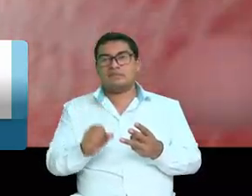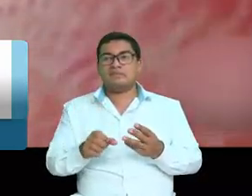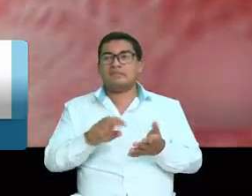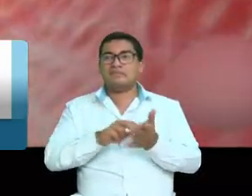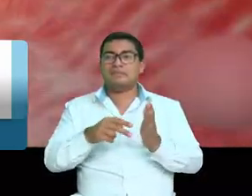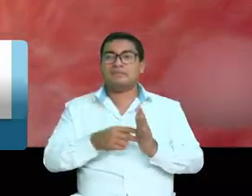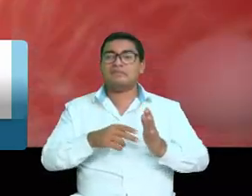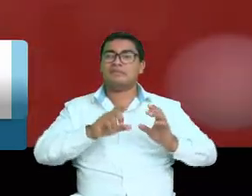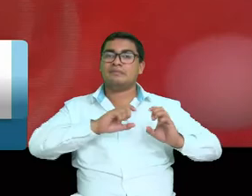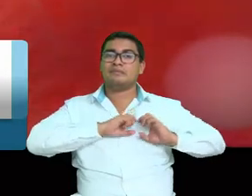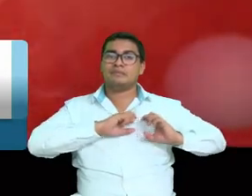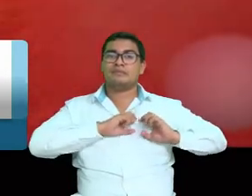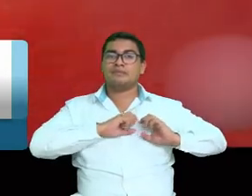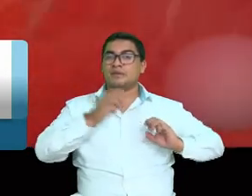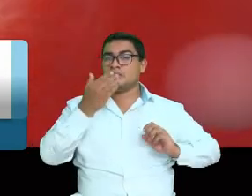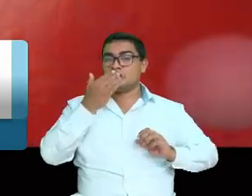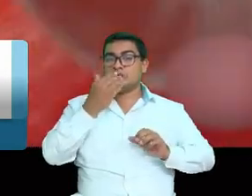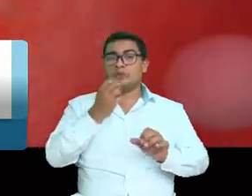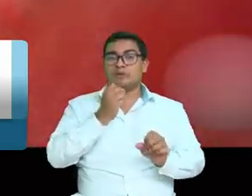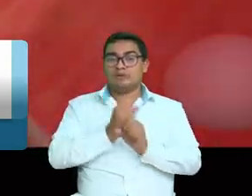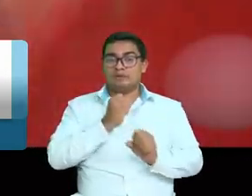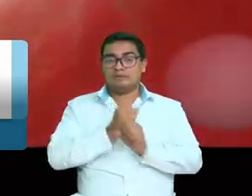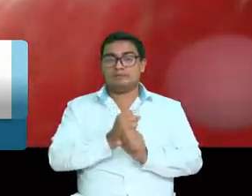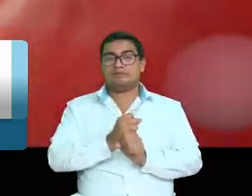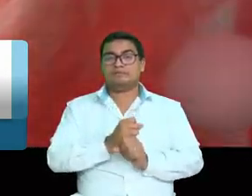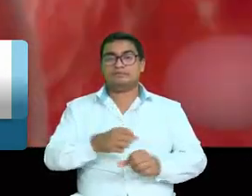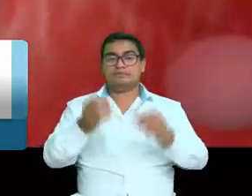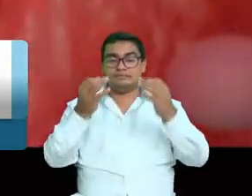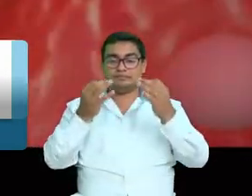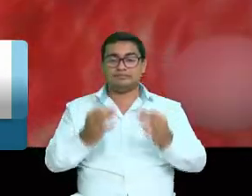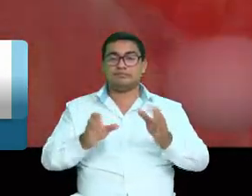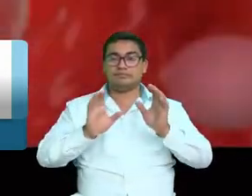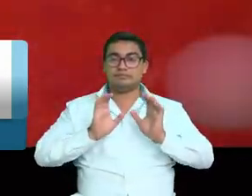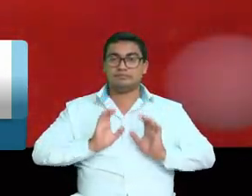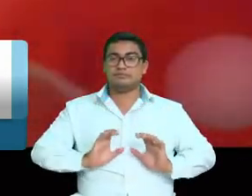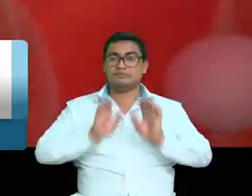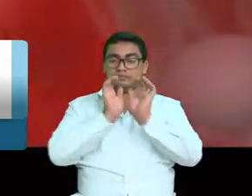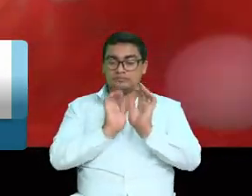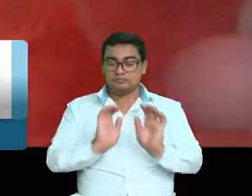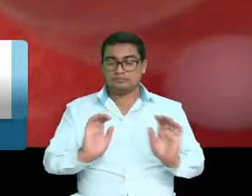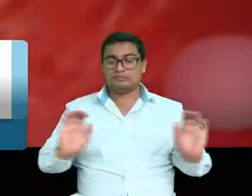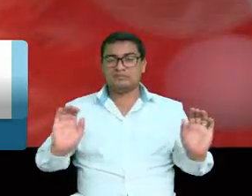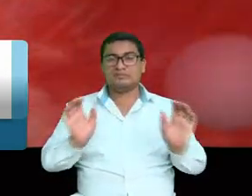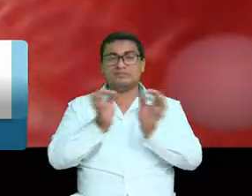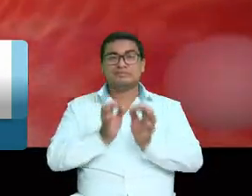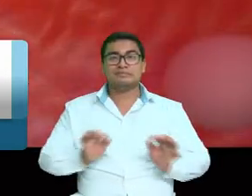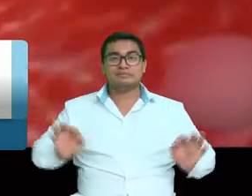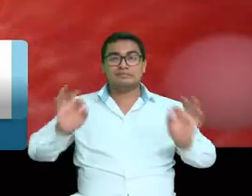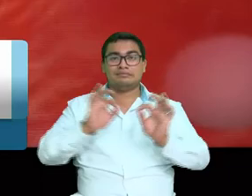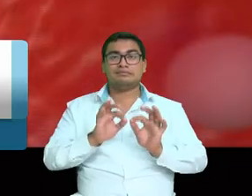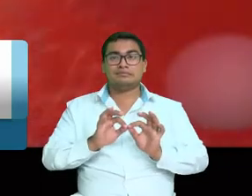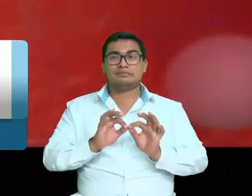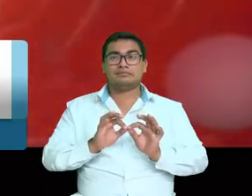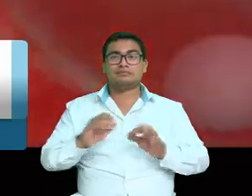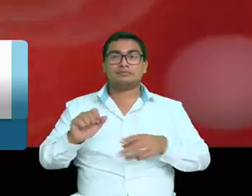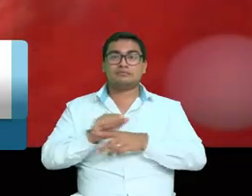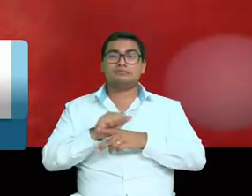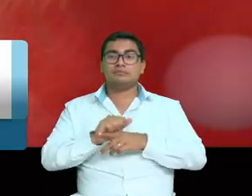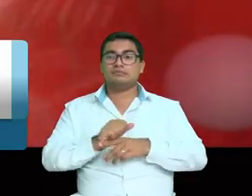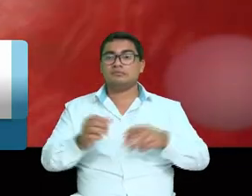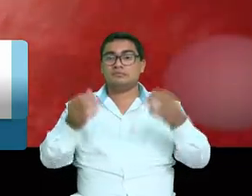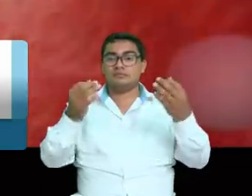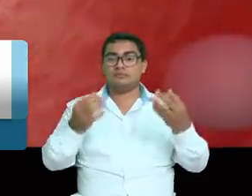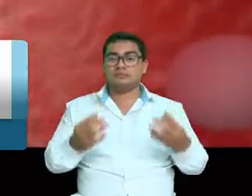sistema de circulación, el buen funcionamiento del sistema circulatorio en nuestra niñez, para no desarrollar este tipo de problemas